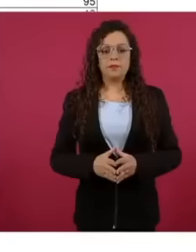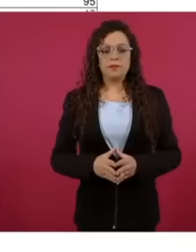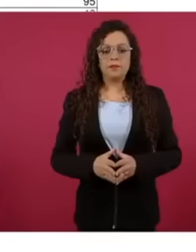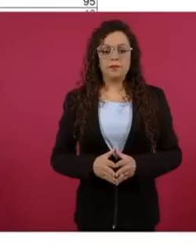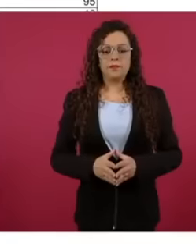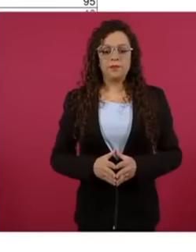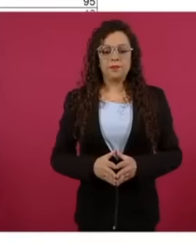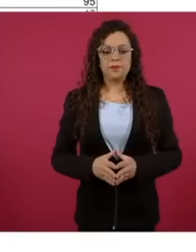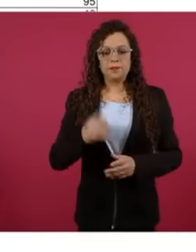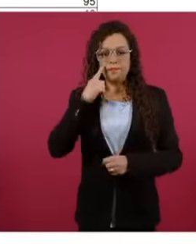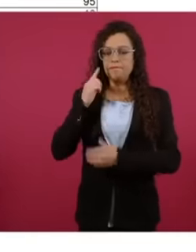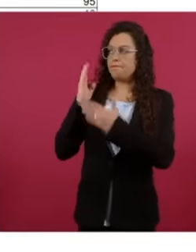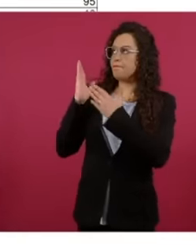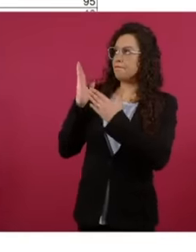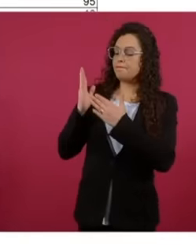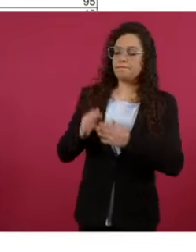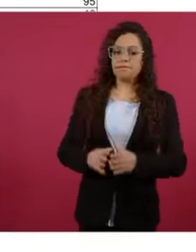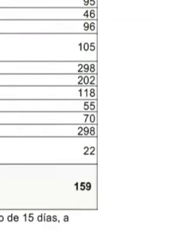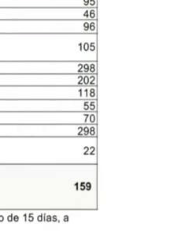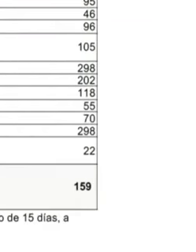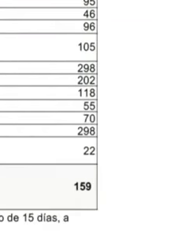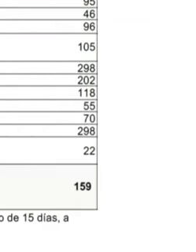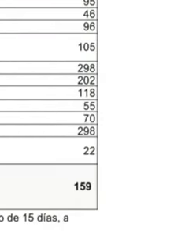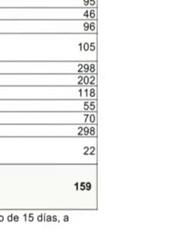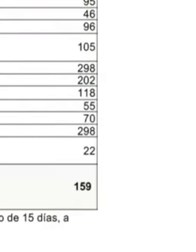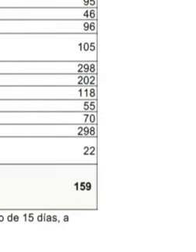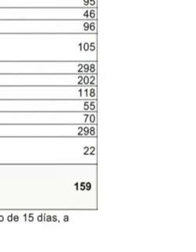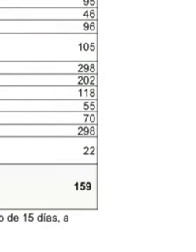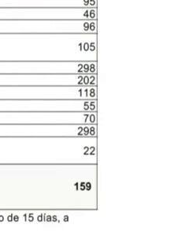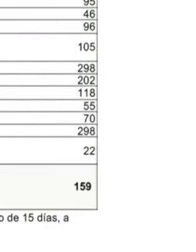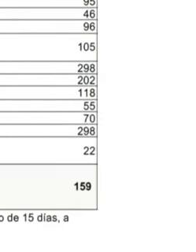nada más que le quitamos el nombre.